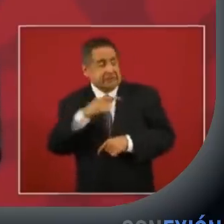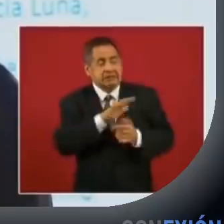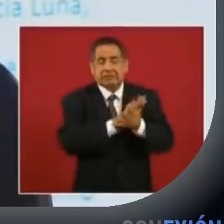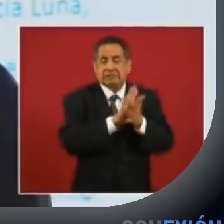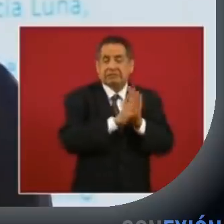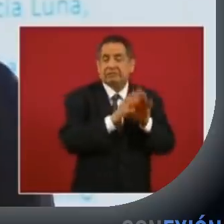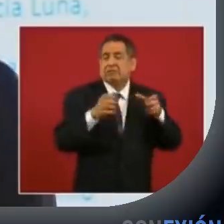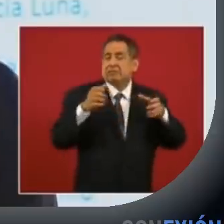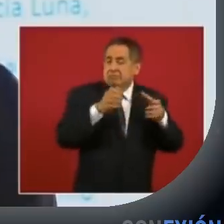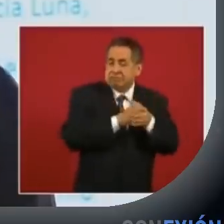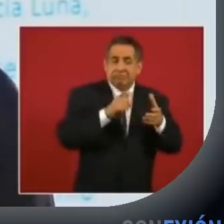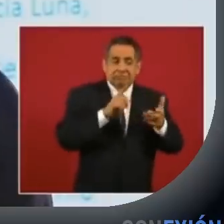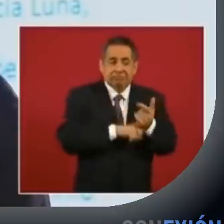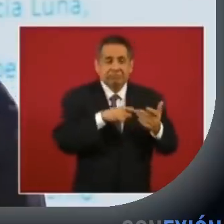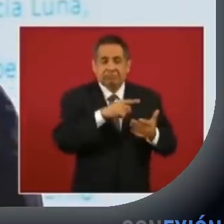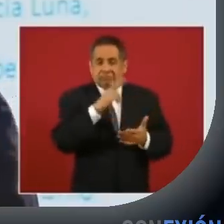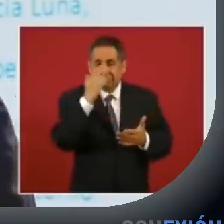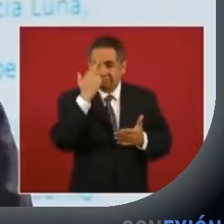facciones